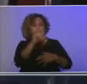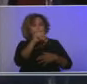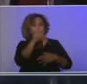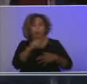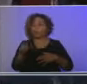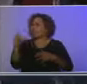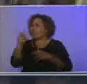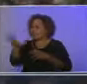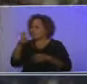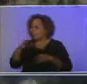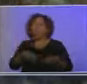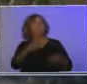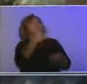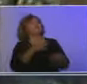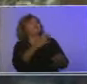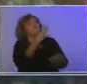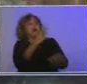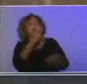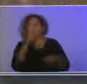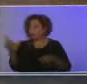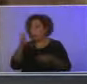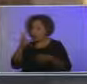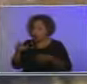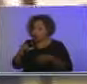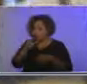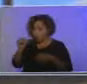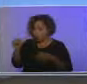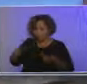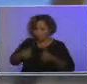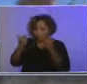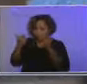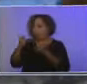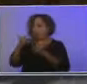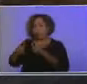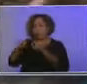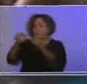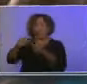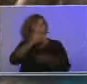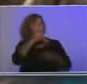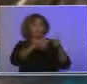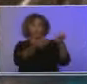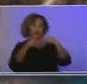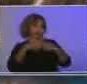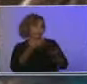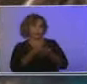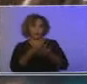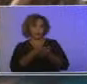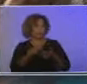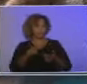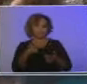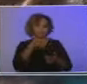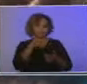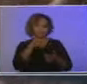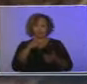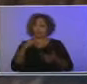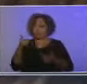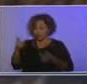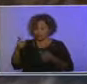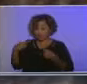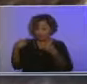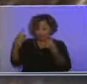López? Mi mamá. Y como su mamá no está viva, pues por eso no la ayudaron. No me ayudaron. Y usted, sí. Entonces, usted